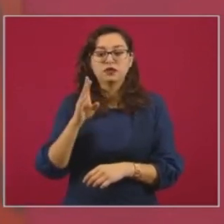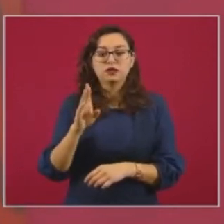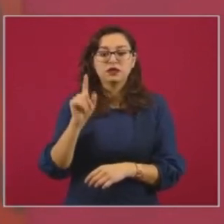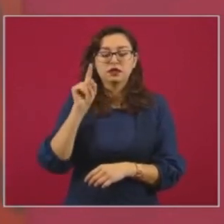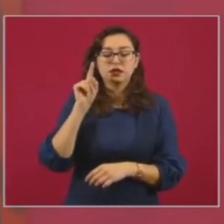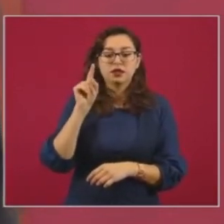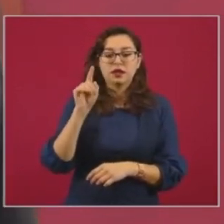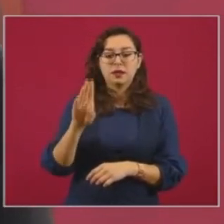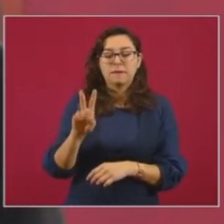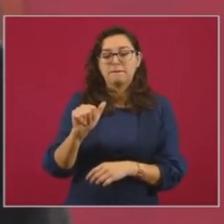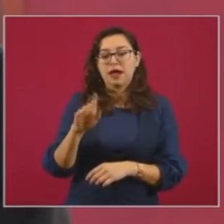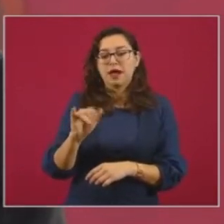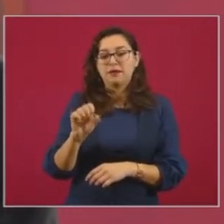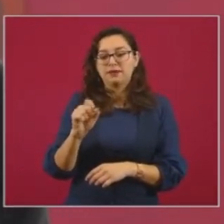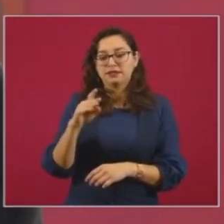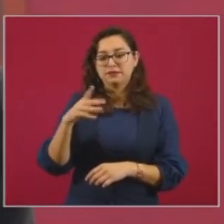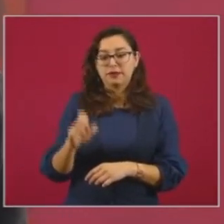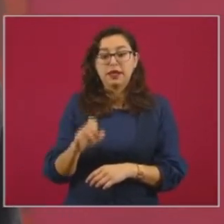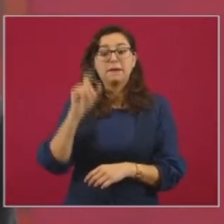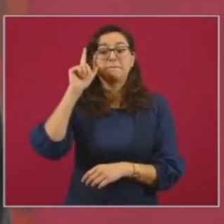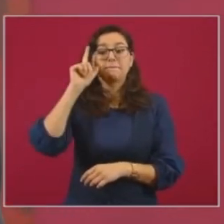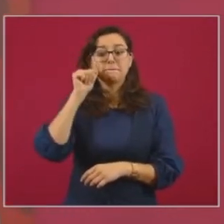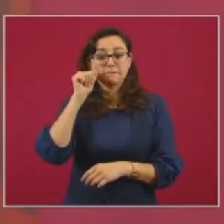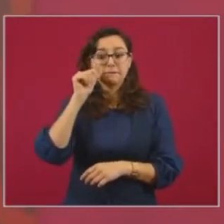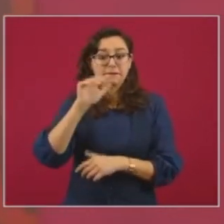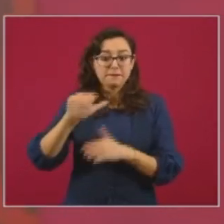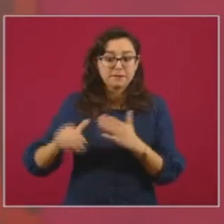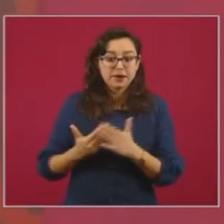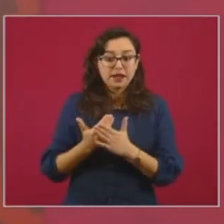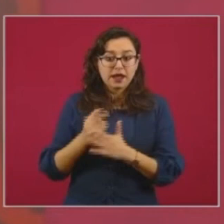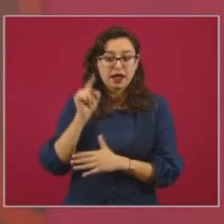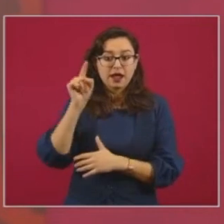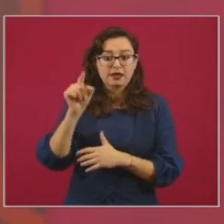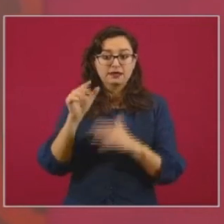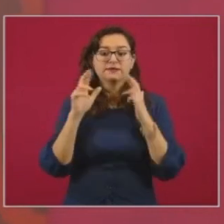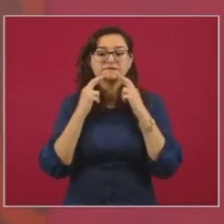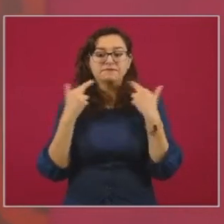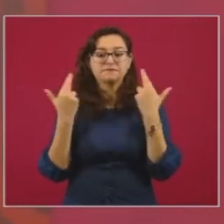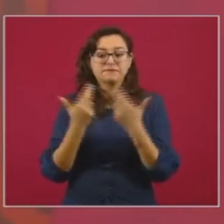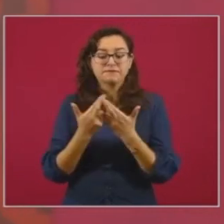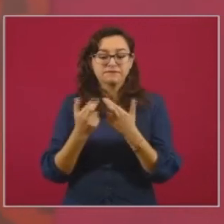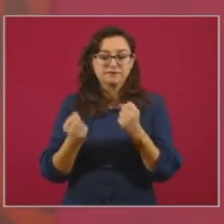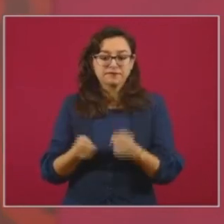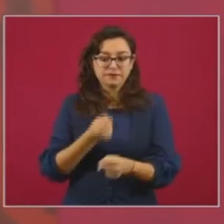allá va a ser la reunión de seguridad